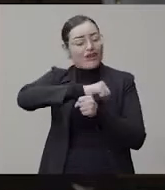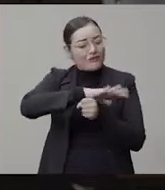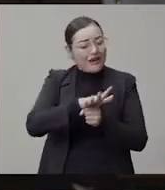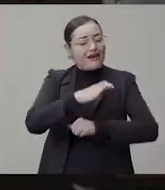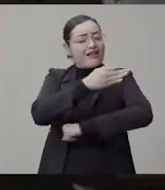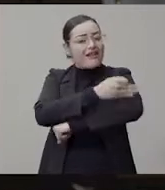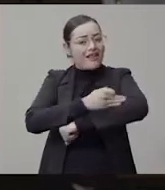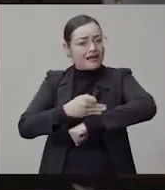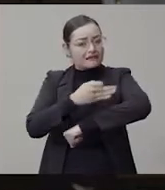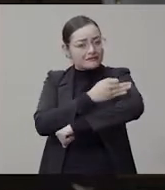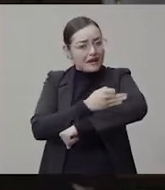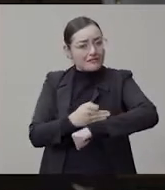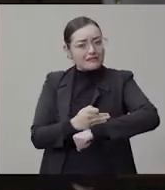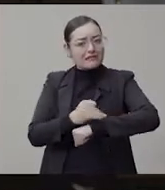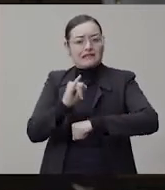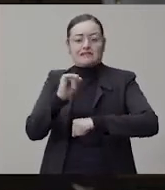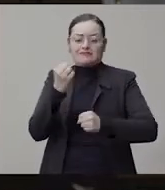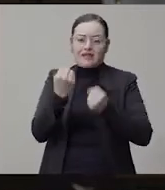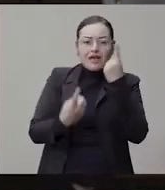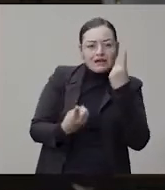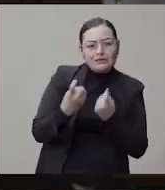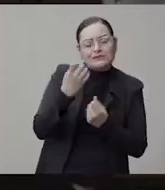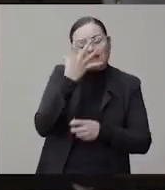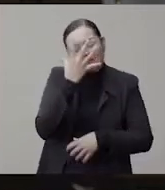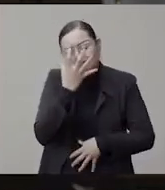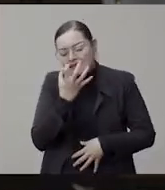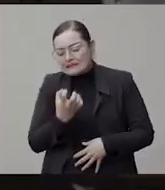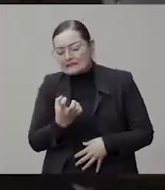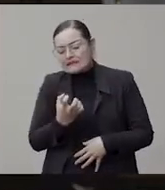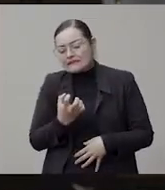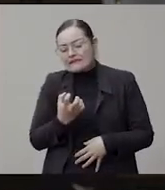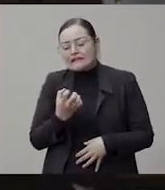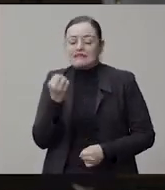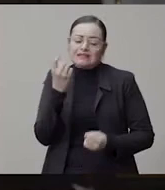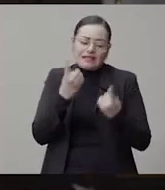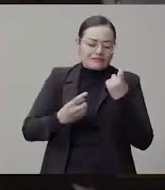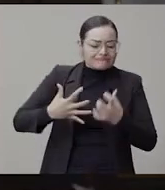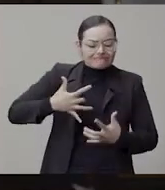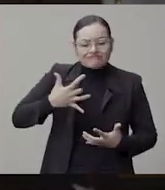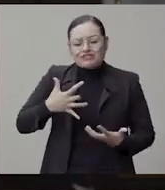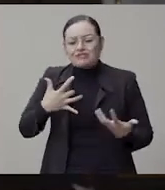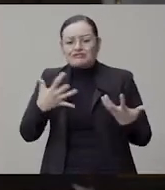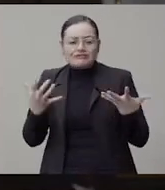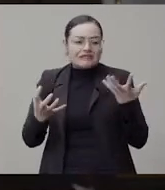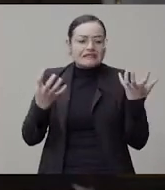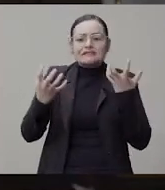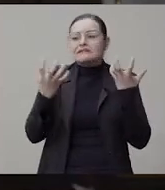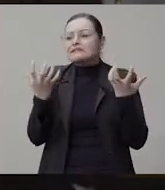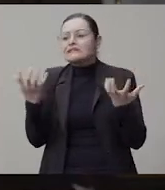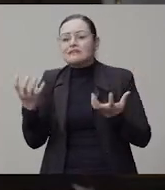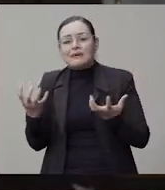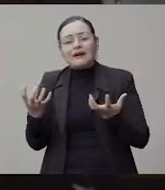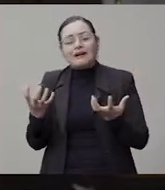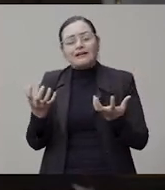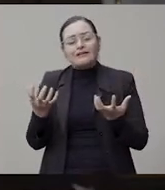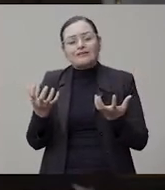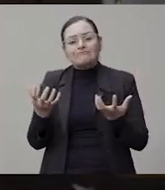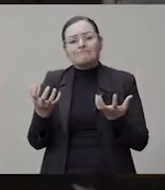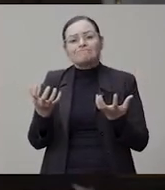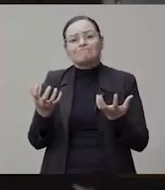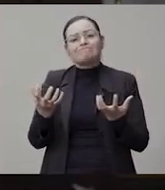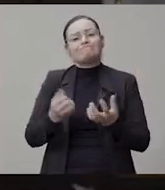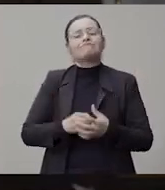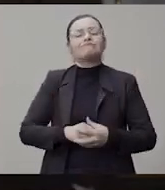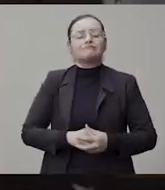consecuencia de la pandemia las familias viven en la fricción en la desesperanza y otras